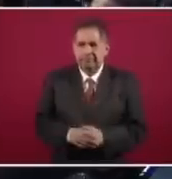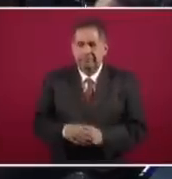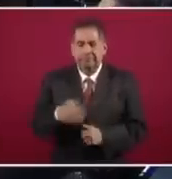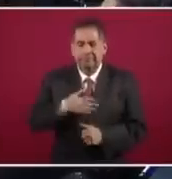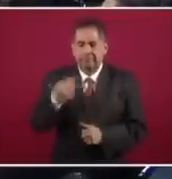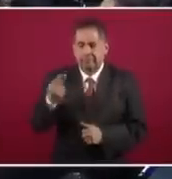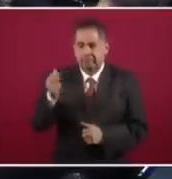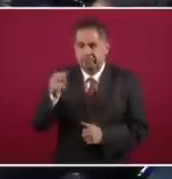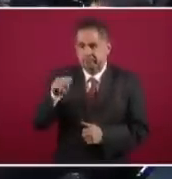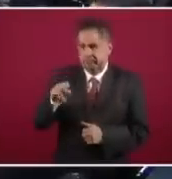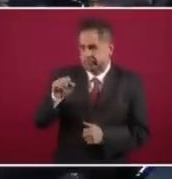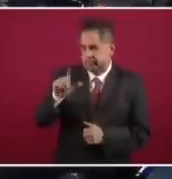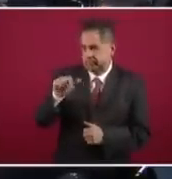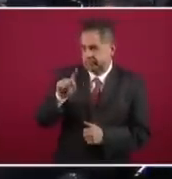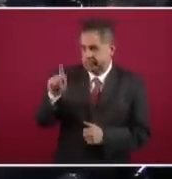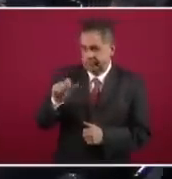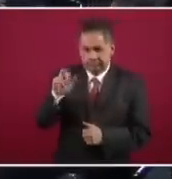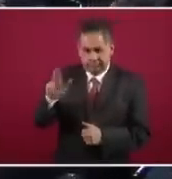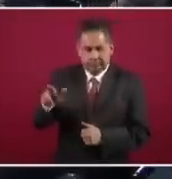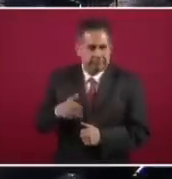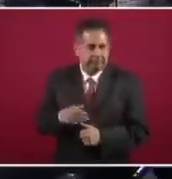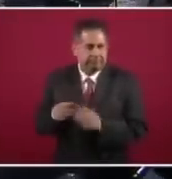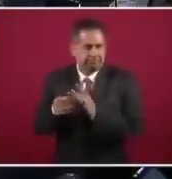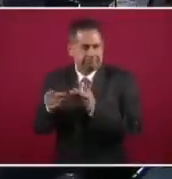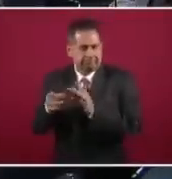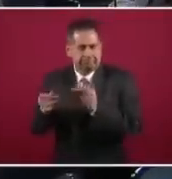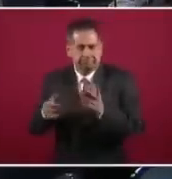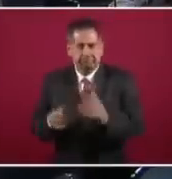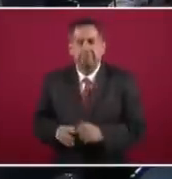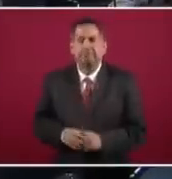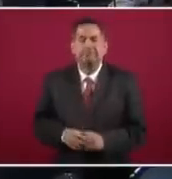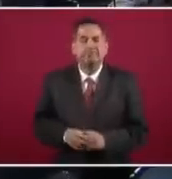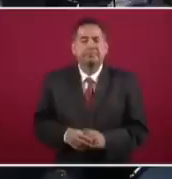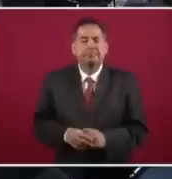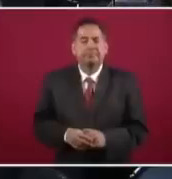Hans Salazar de ZMG, Grupo Político, Zócalo Virtual.